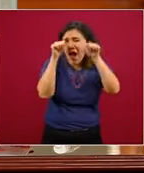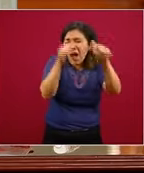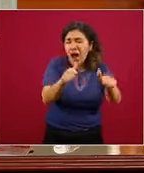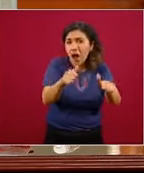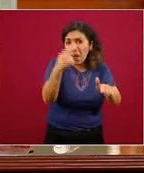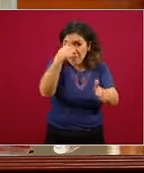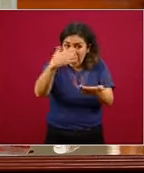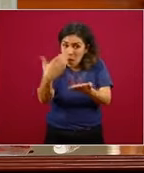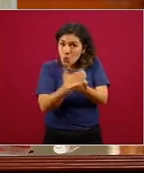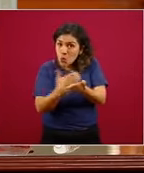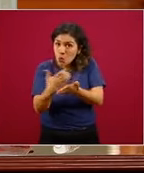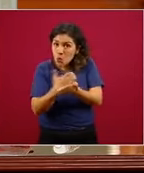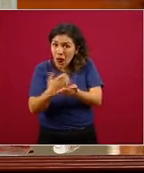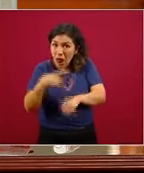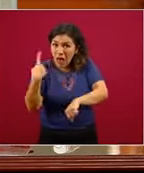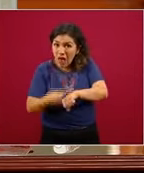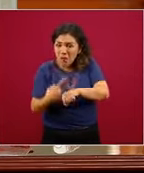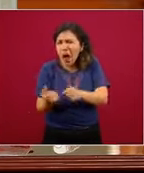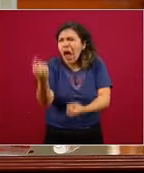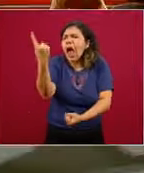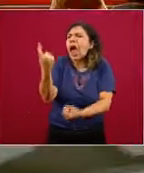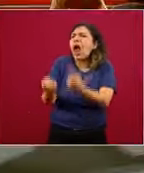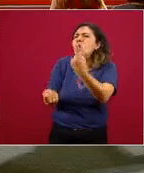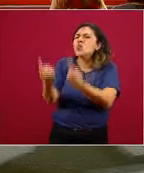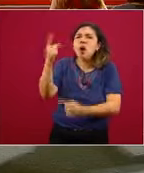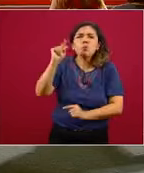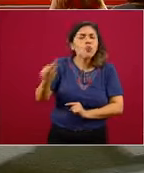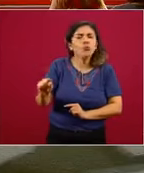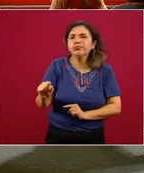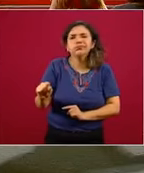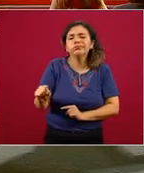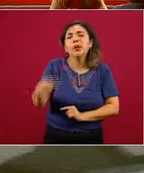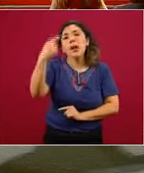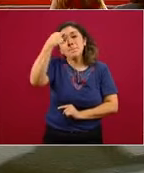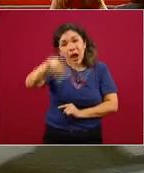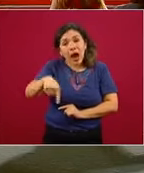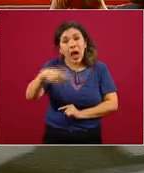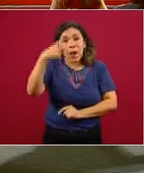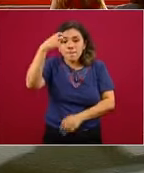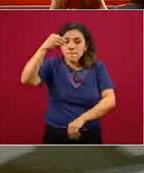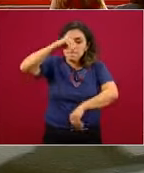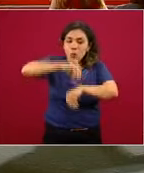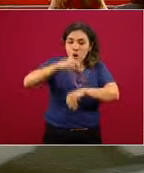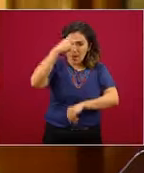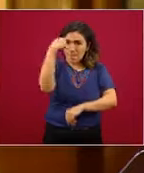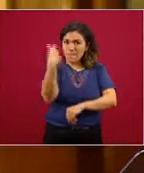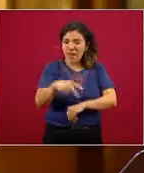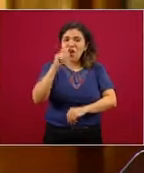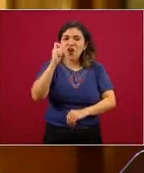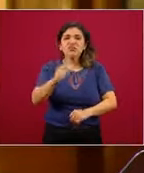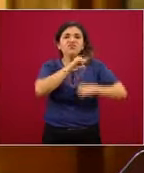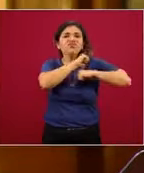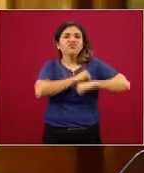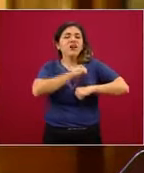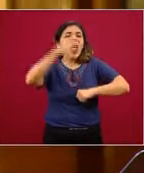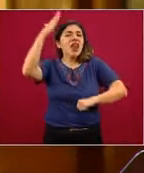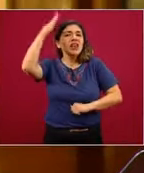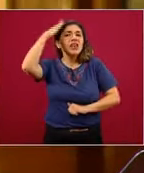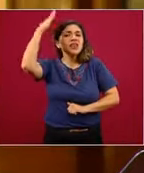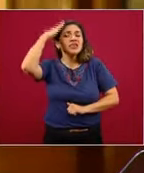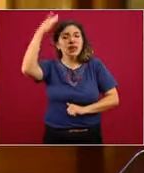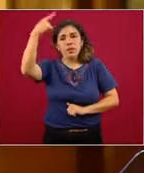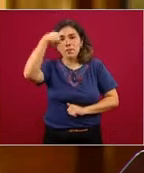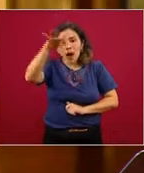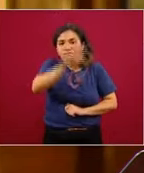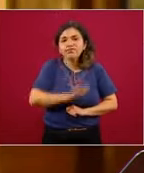al tratamiento de algunas cuantas personas, pero tiene la visión de poner a México como líder a nivel